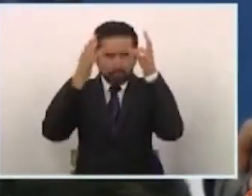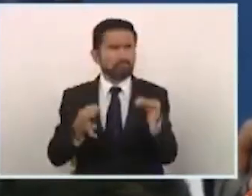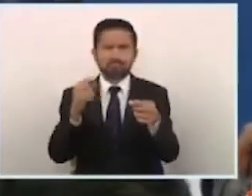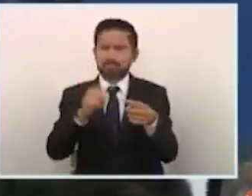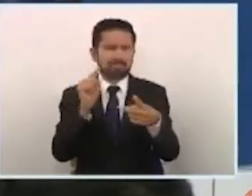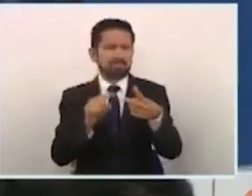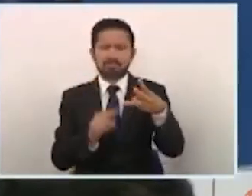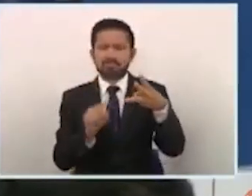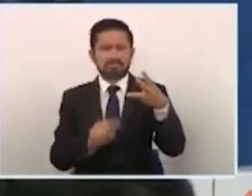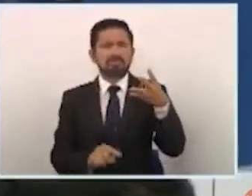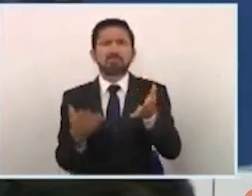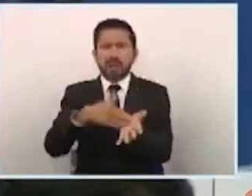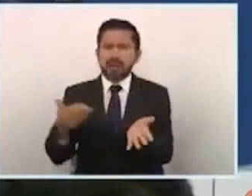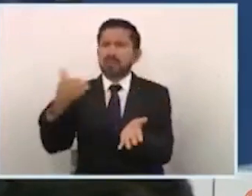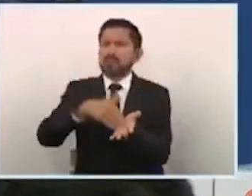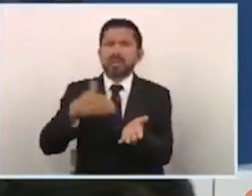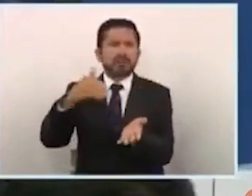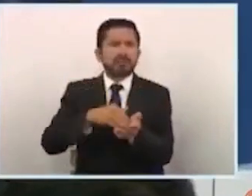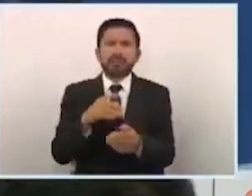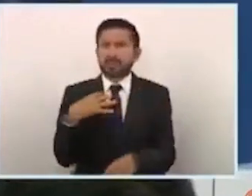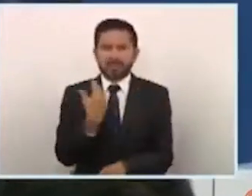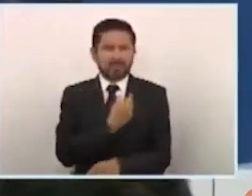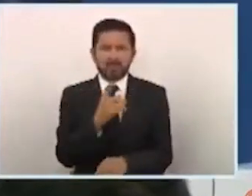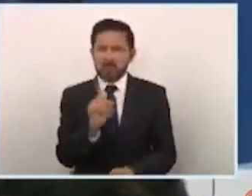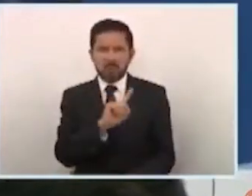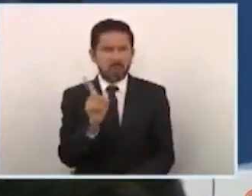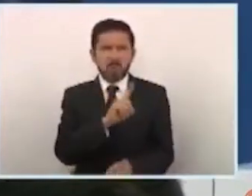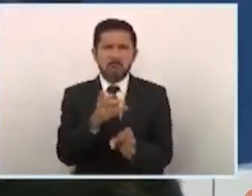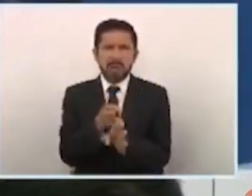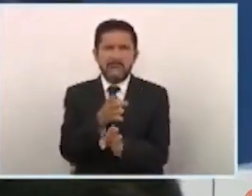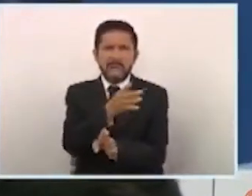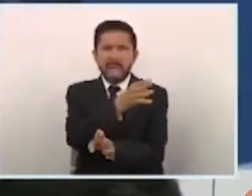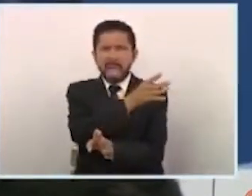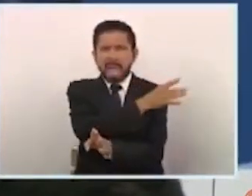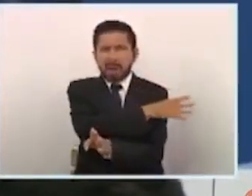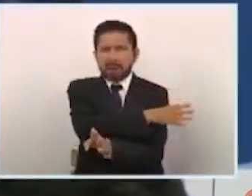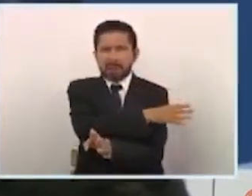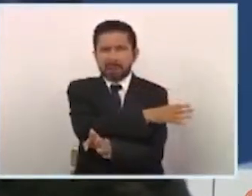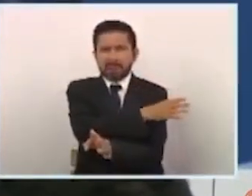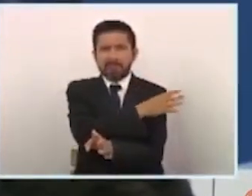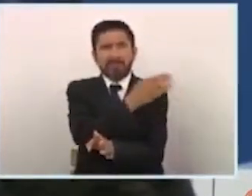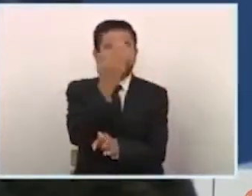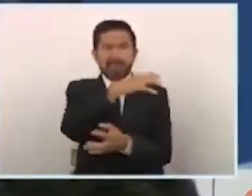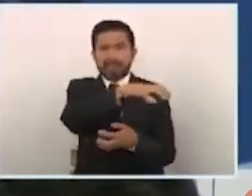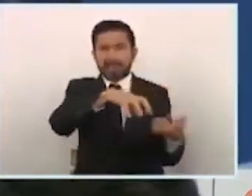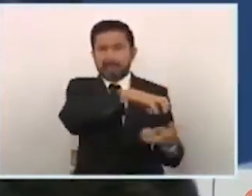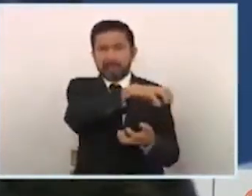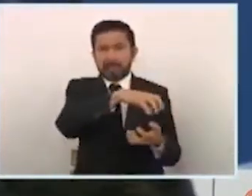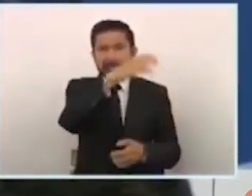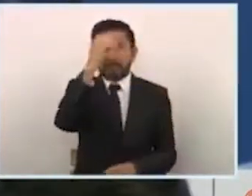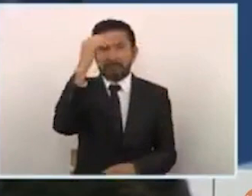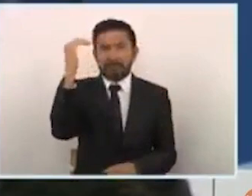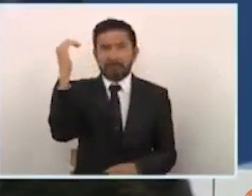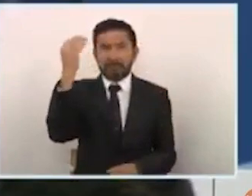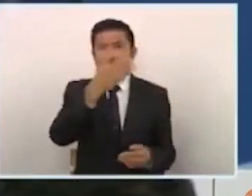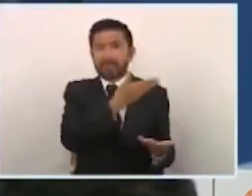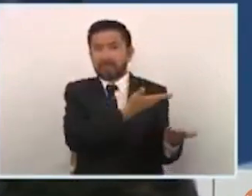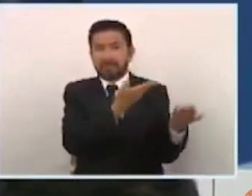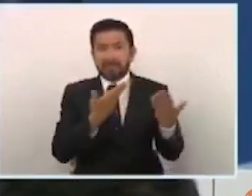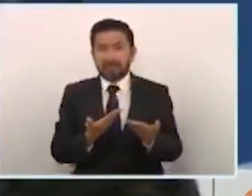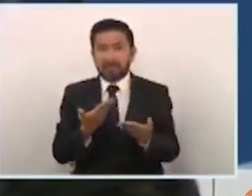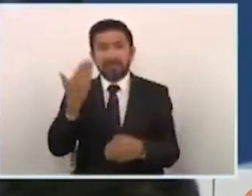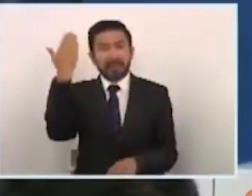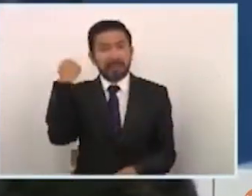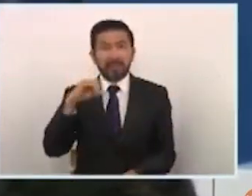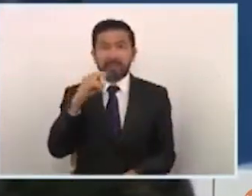sean necesarias para no seguir repitiendo lo que nos hicieron con ese país que nos heredaron